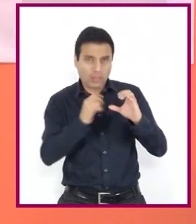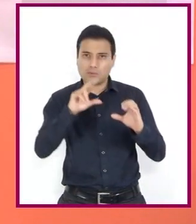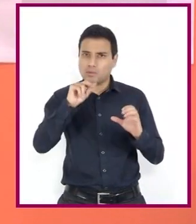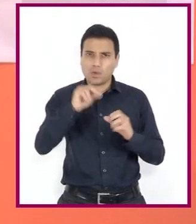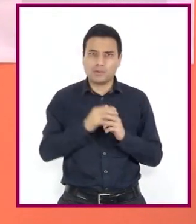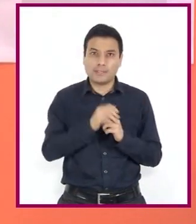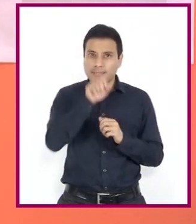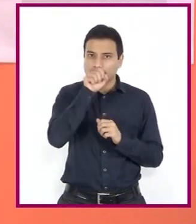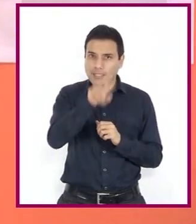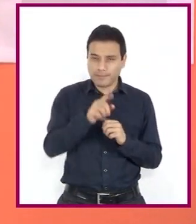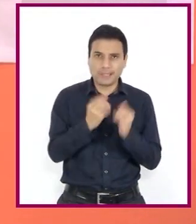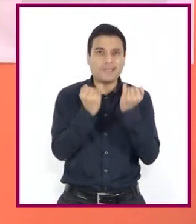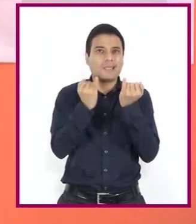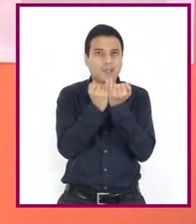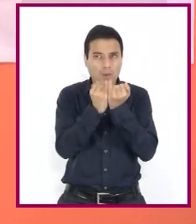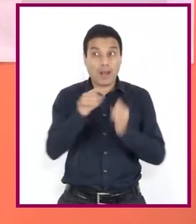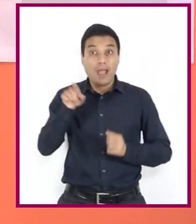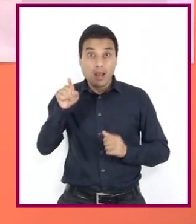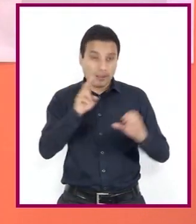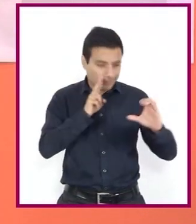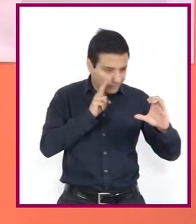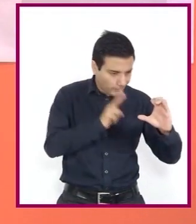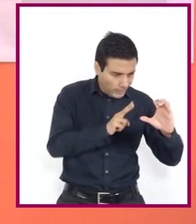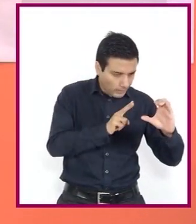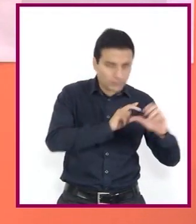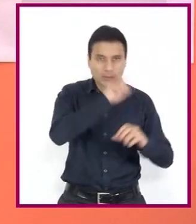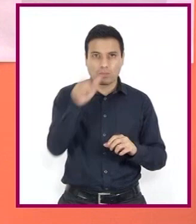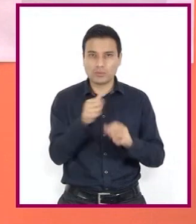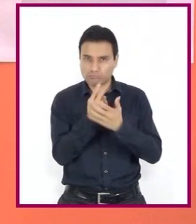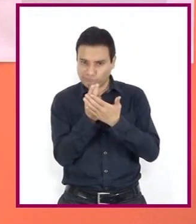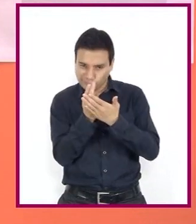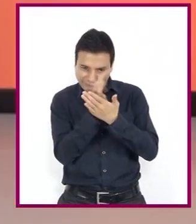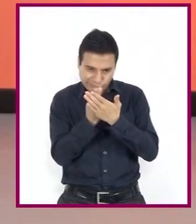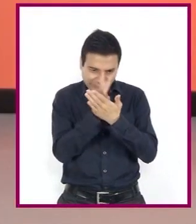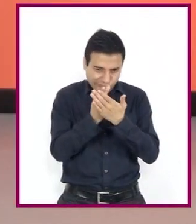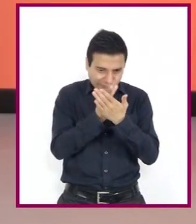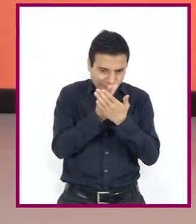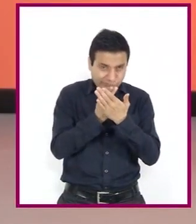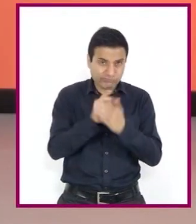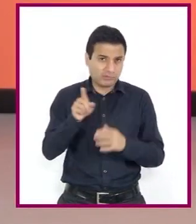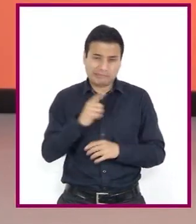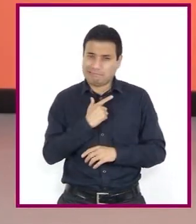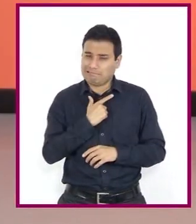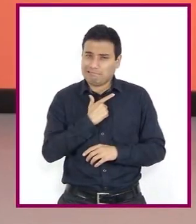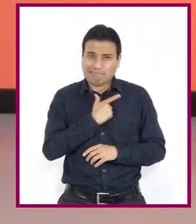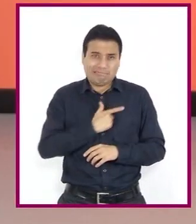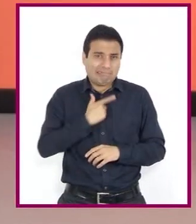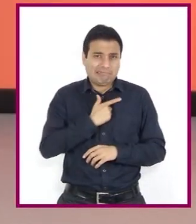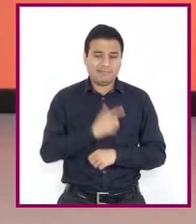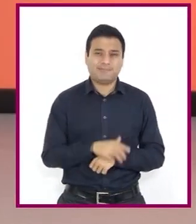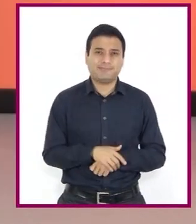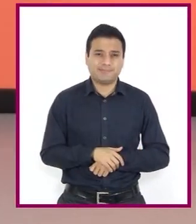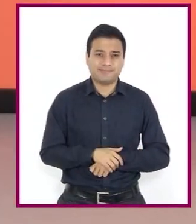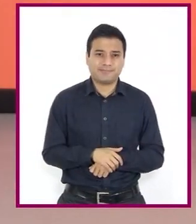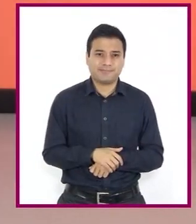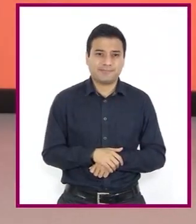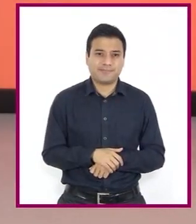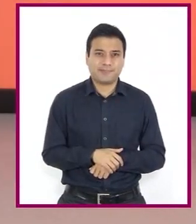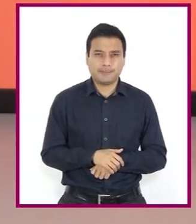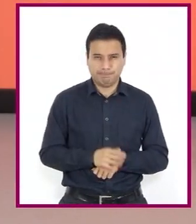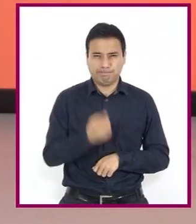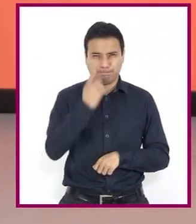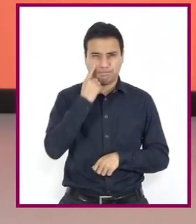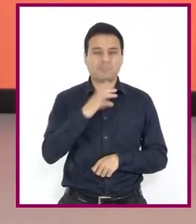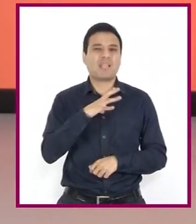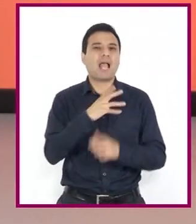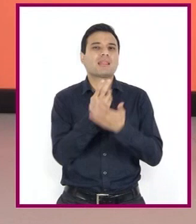propias representaciones o esquemas de lo que descubría. Justo aquí tenemos un